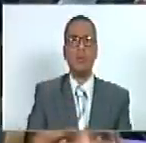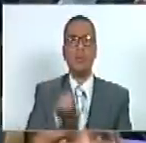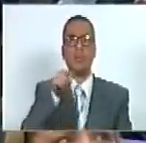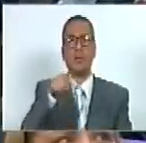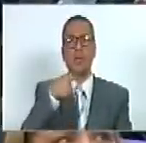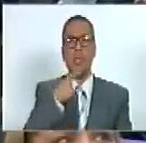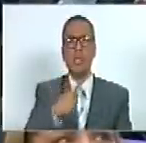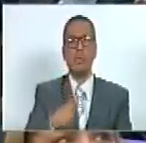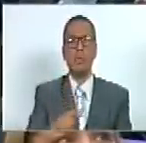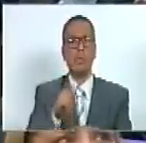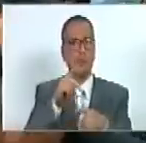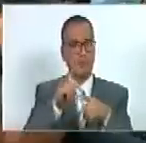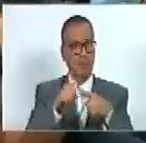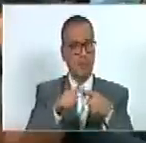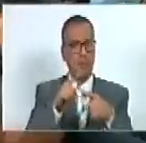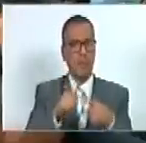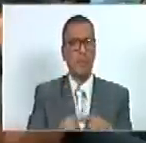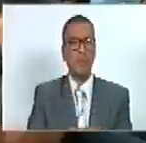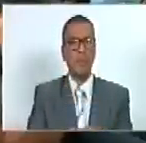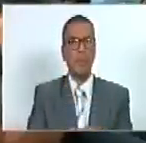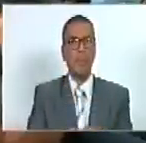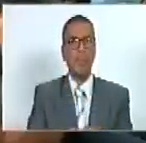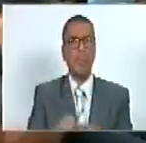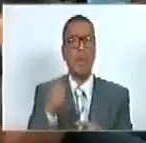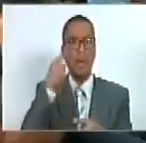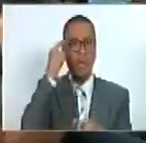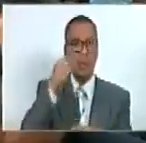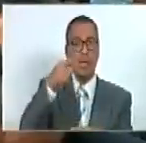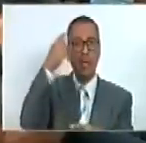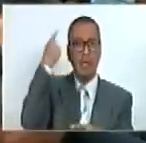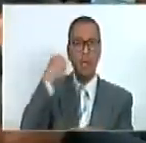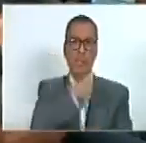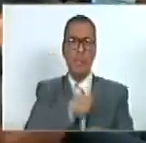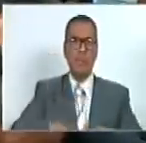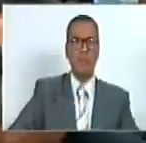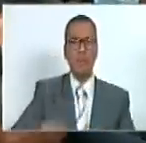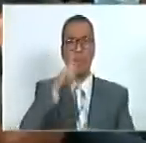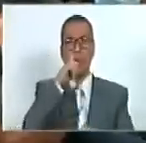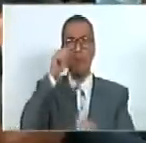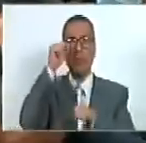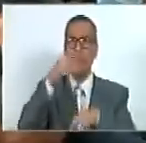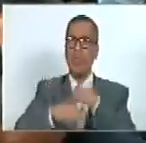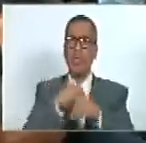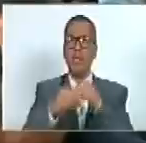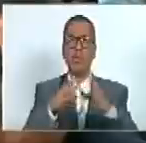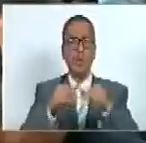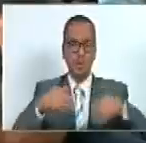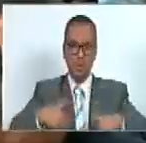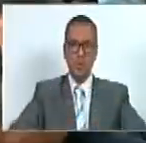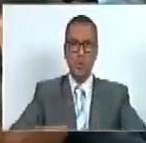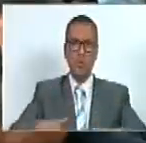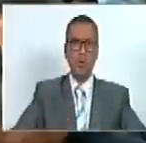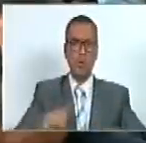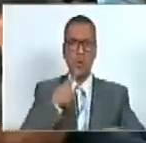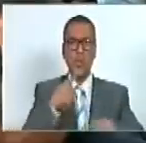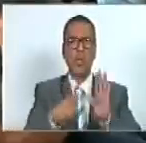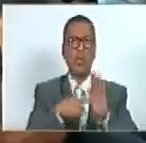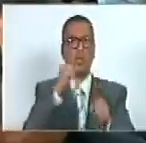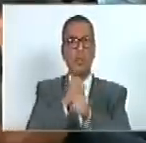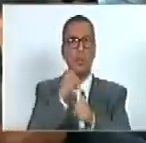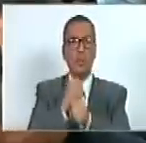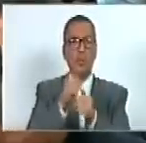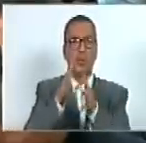déjeme decirle algo. Ayer el presidente Maduro hizo todos los esfuerzos por llevarle a la clase